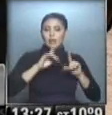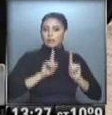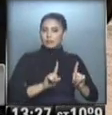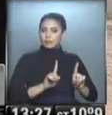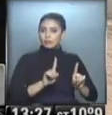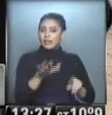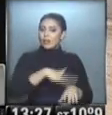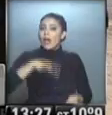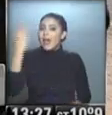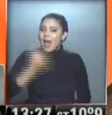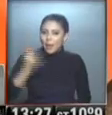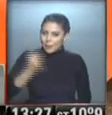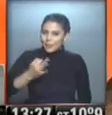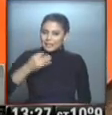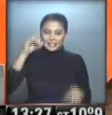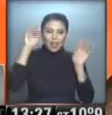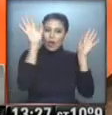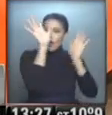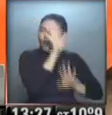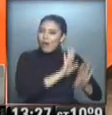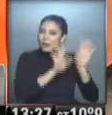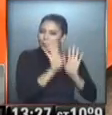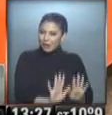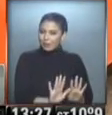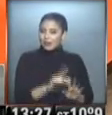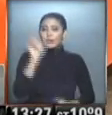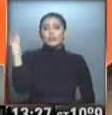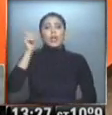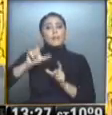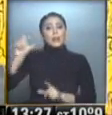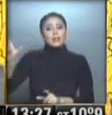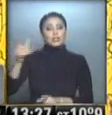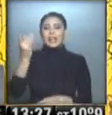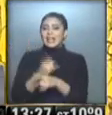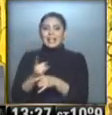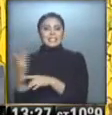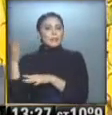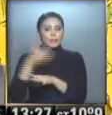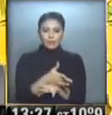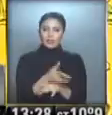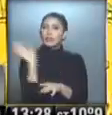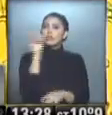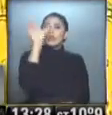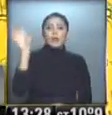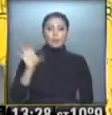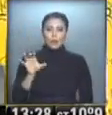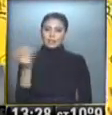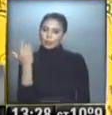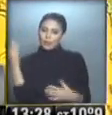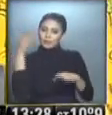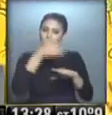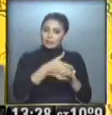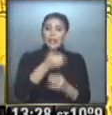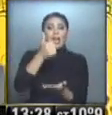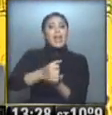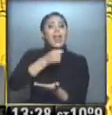fueron especialmente pensados para albergar a toda la gente que sigue a indio por todo el país indio Solari en más de